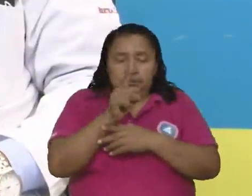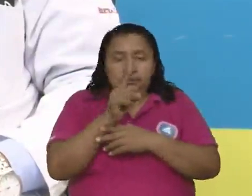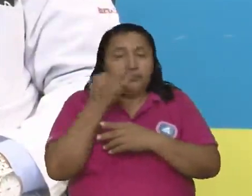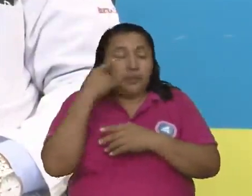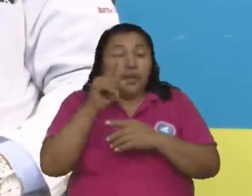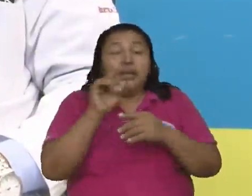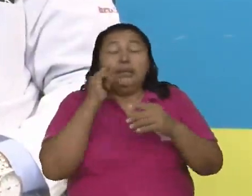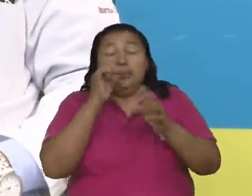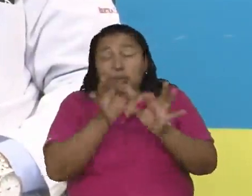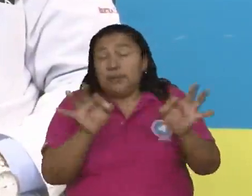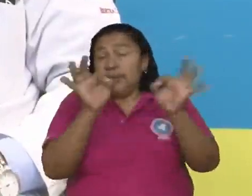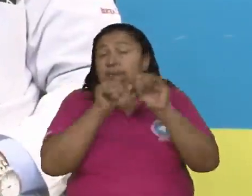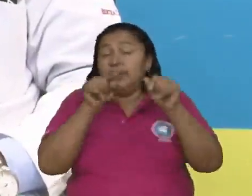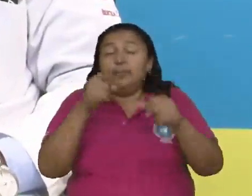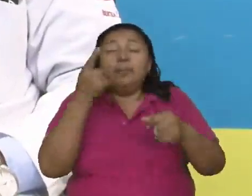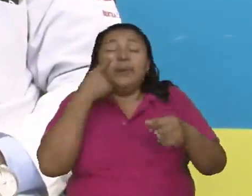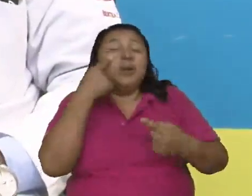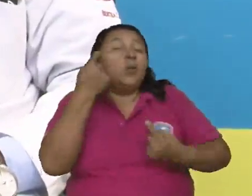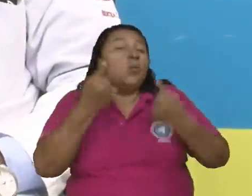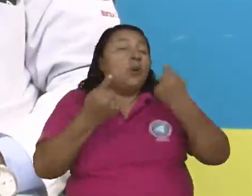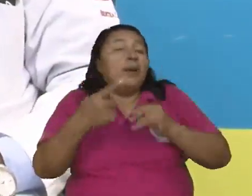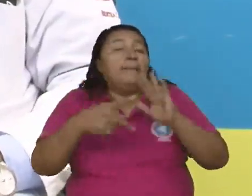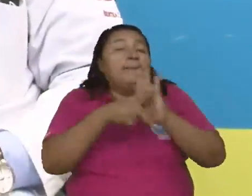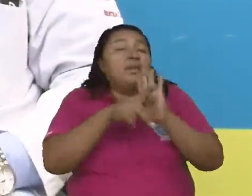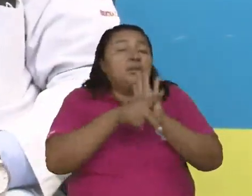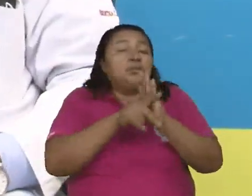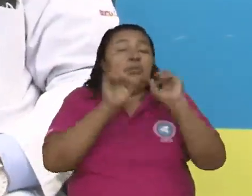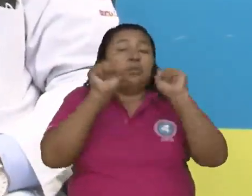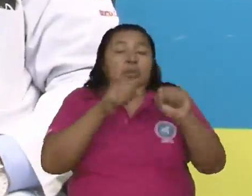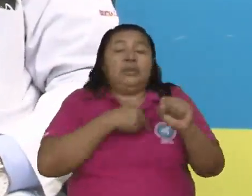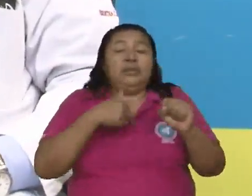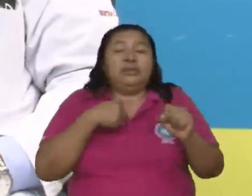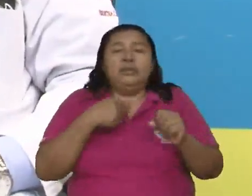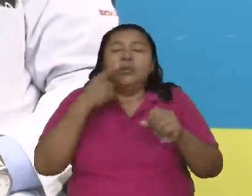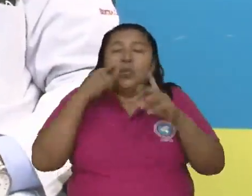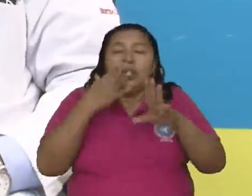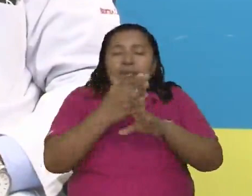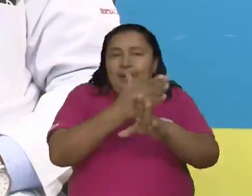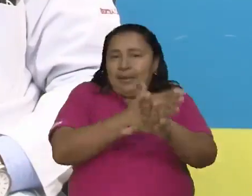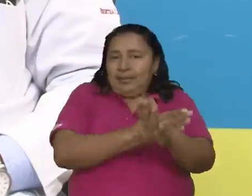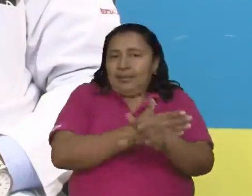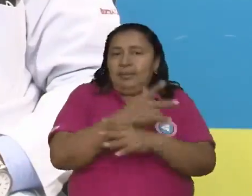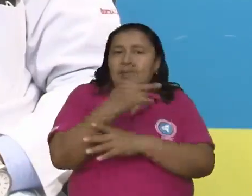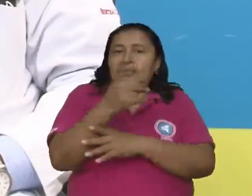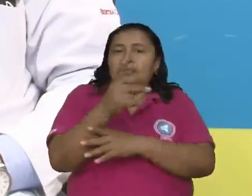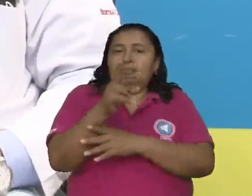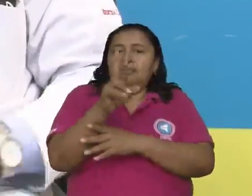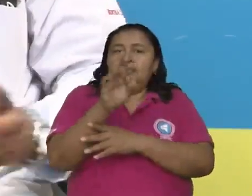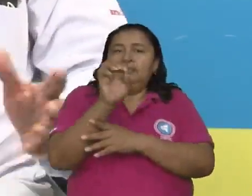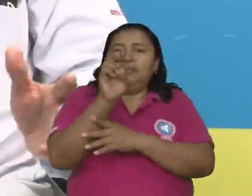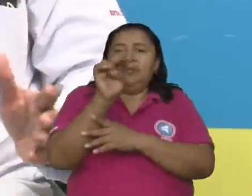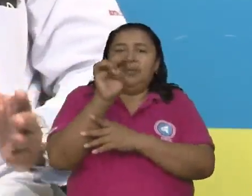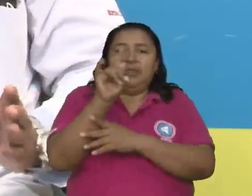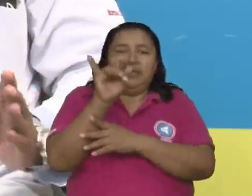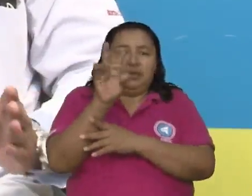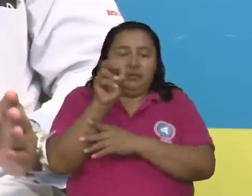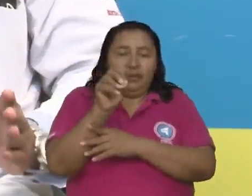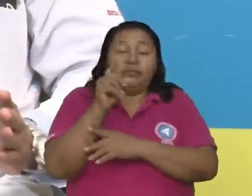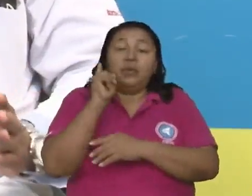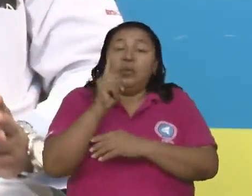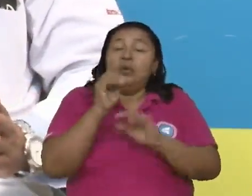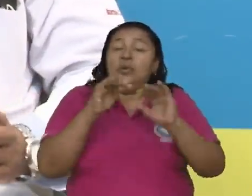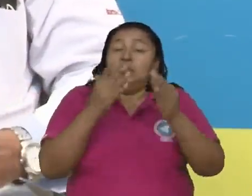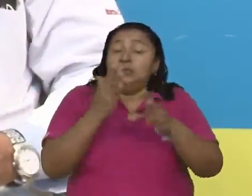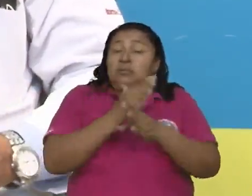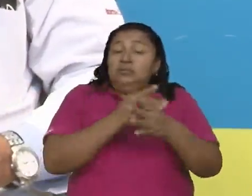de riesgo para hacer el tratamiento preventivo, ¿no? Entonces, le decía al comienzo que uno de los